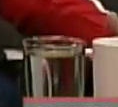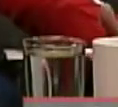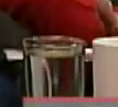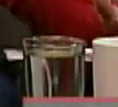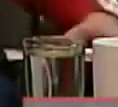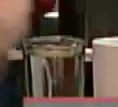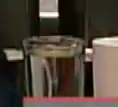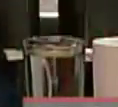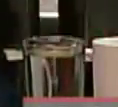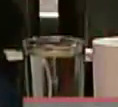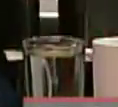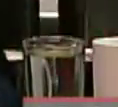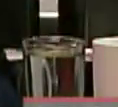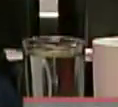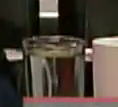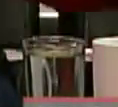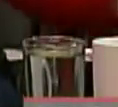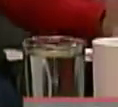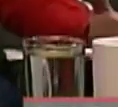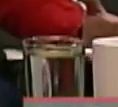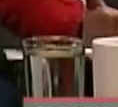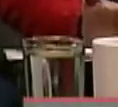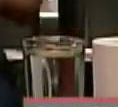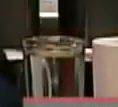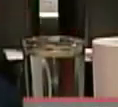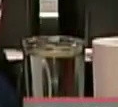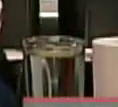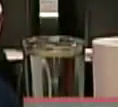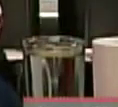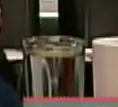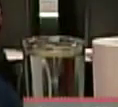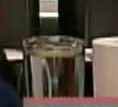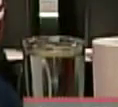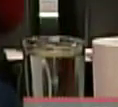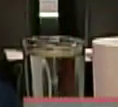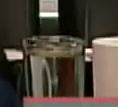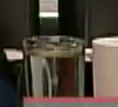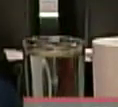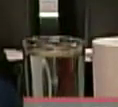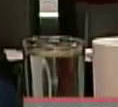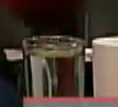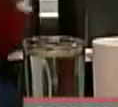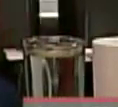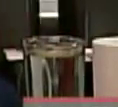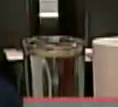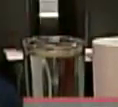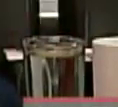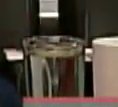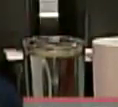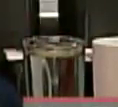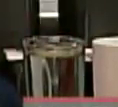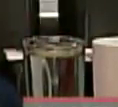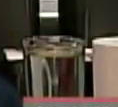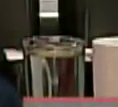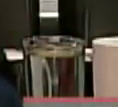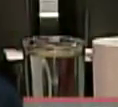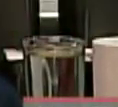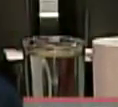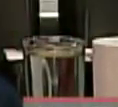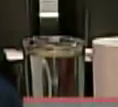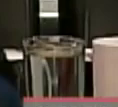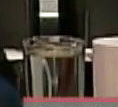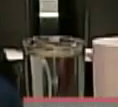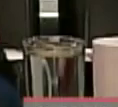más grande del mundo y como entonces de eso depende el futuro de la humanidad, eso no le importa a Brasil, eso no le importa